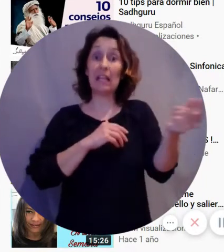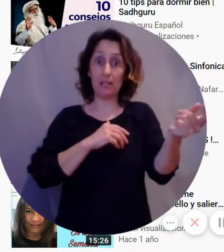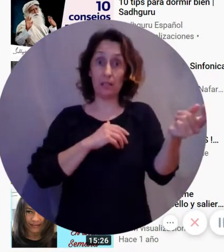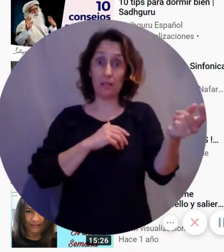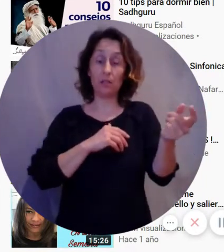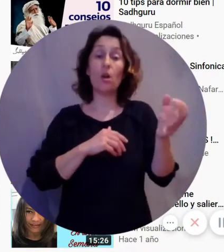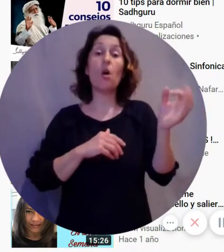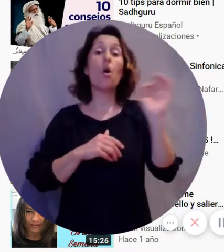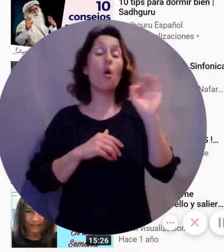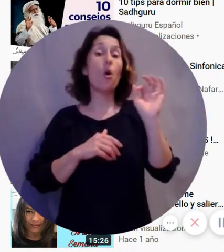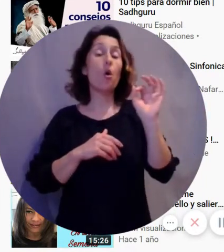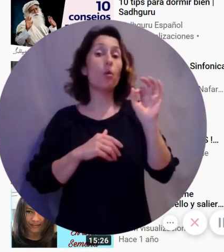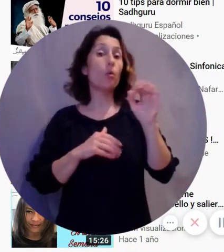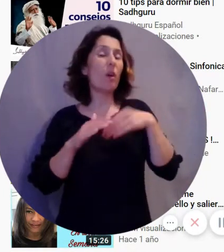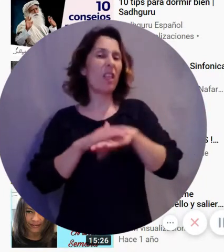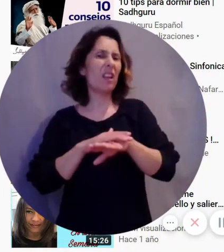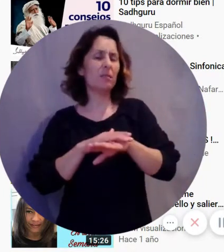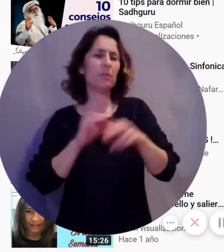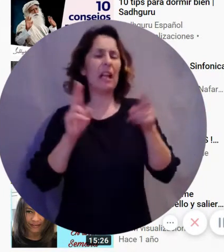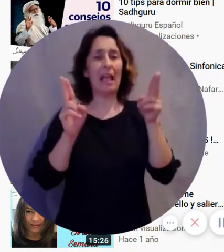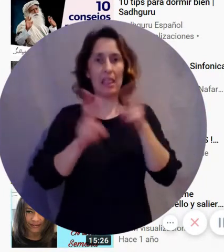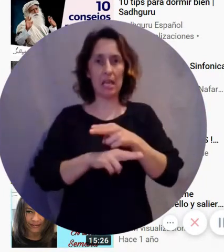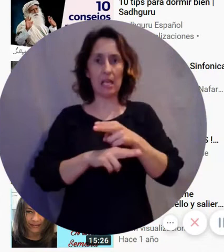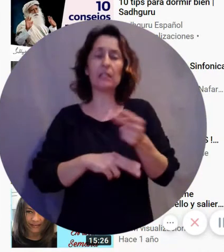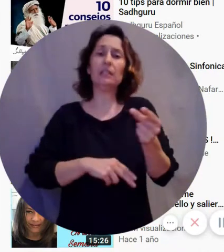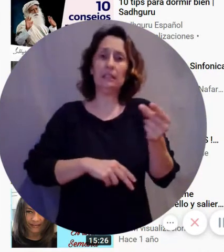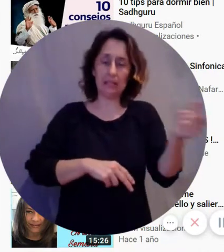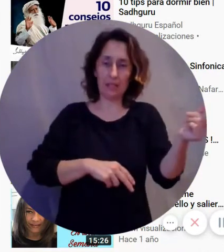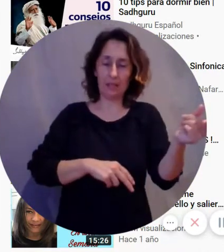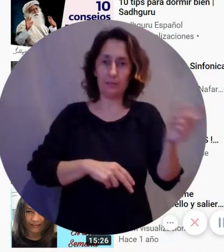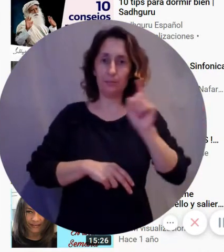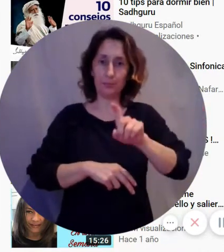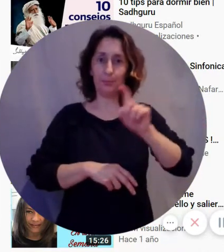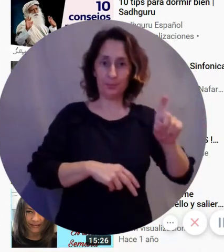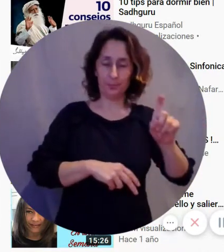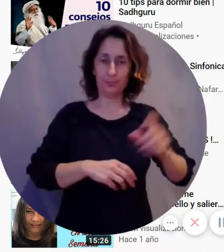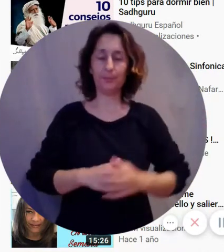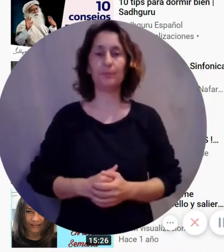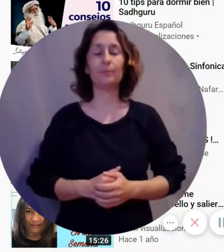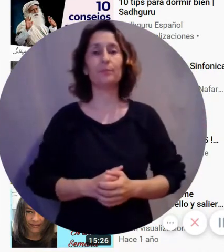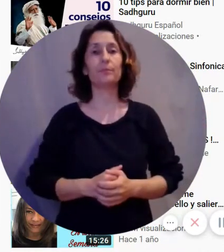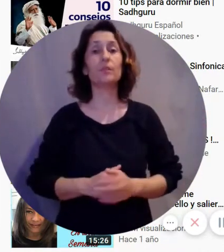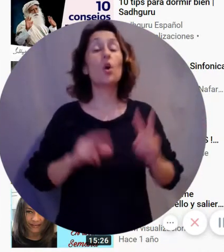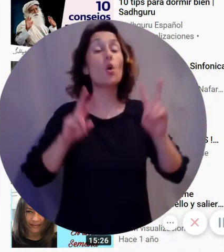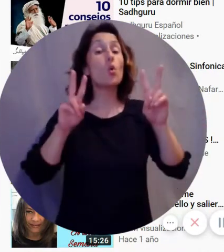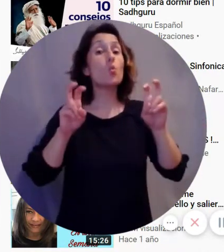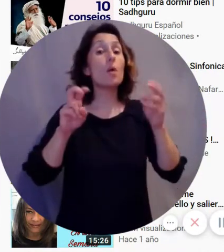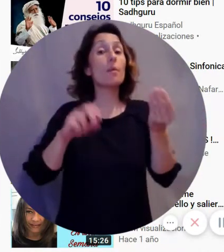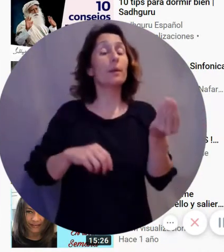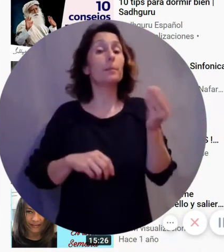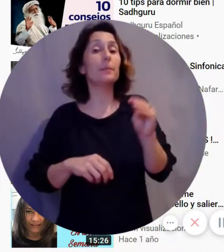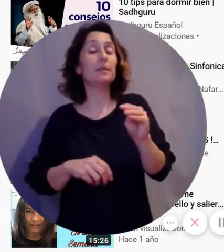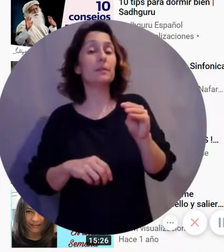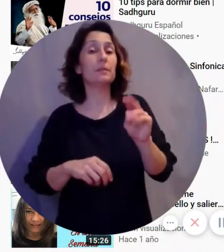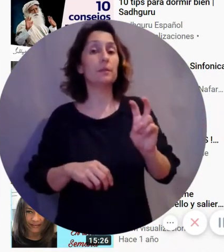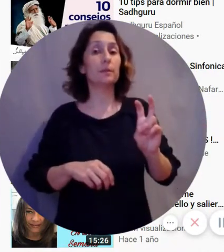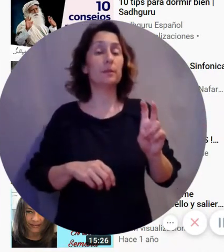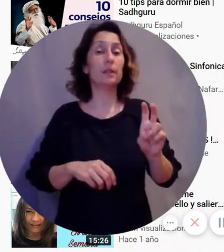guardarlo pulsamos Cancelar y salir. Para añadir una sección nueva tenemos que hacerlo desde el botón Agregar